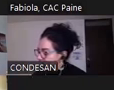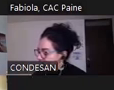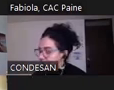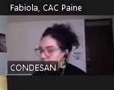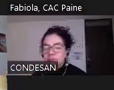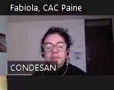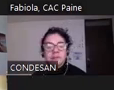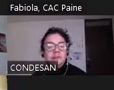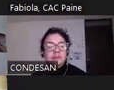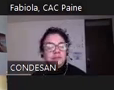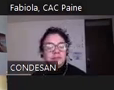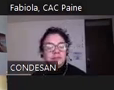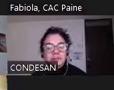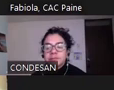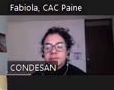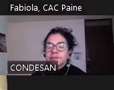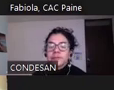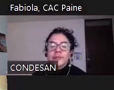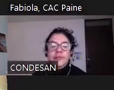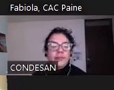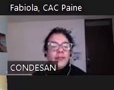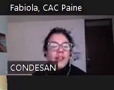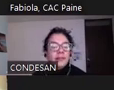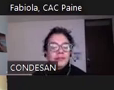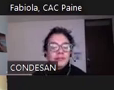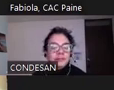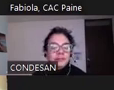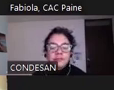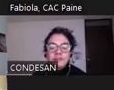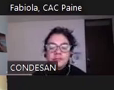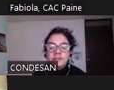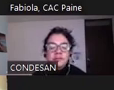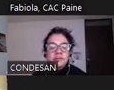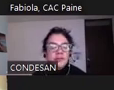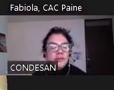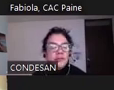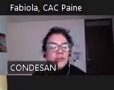convención alpina consiste en una convención marco